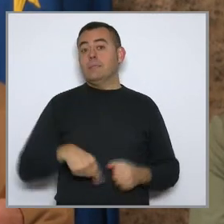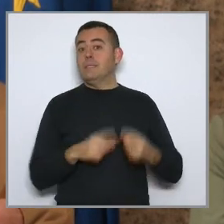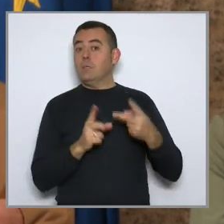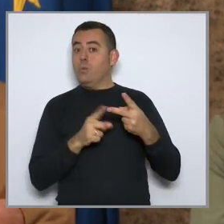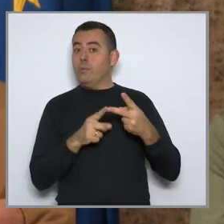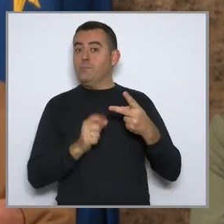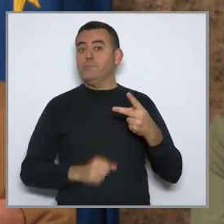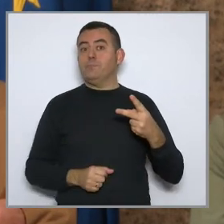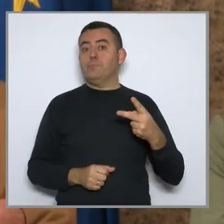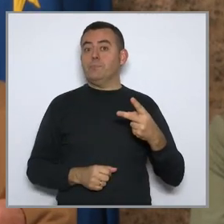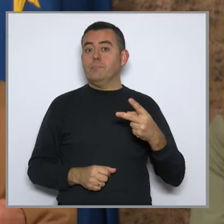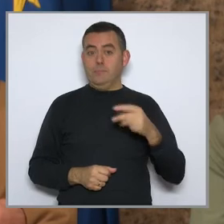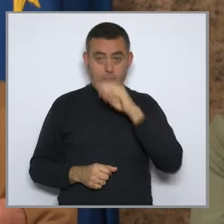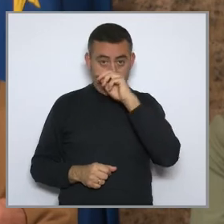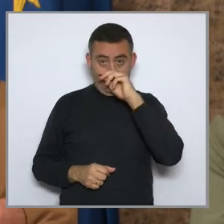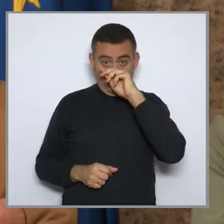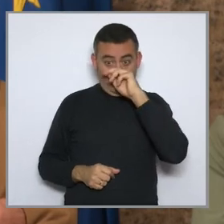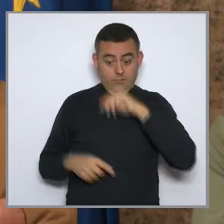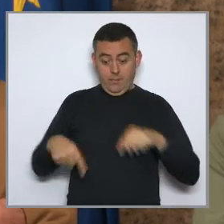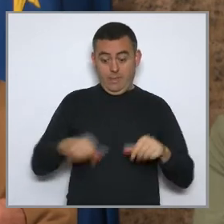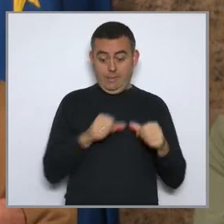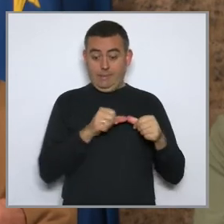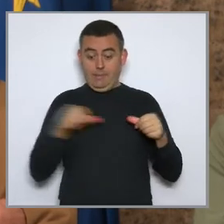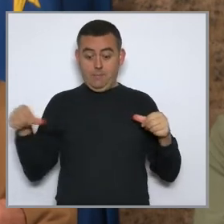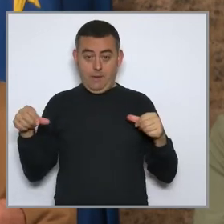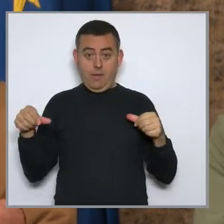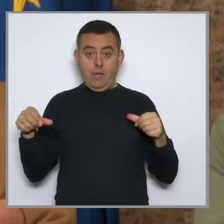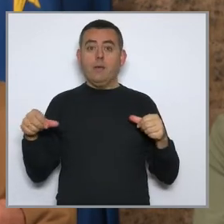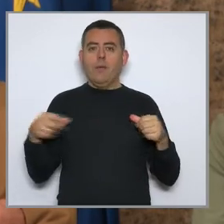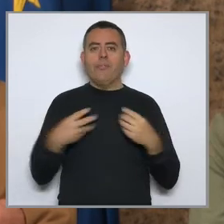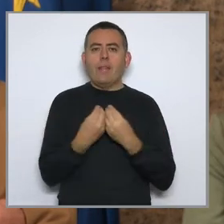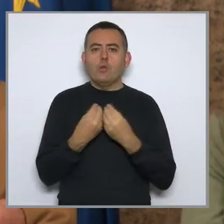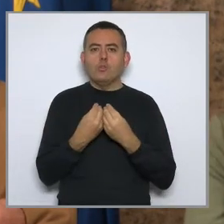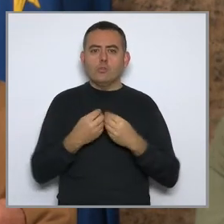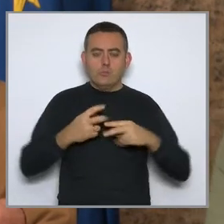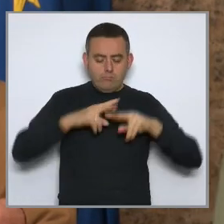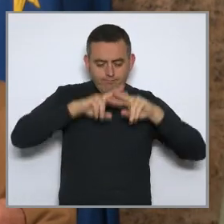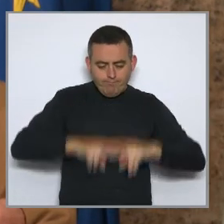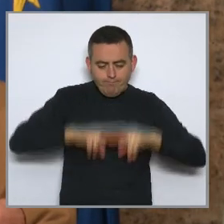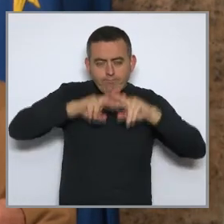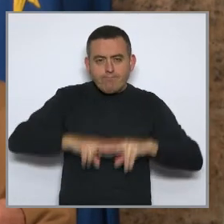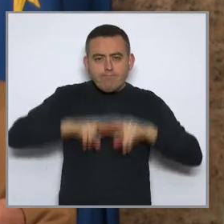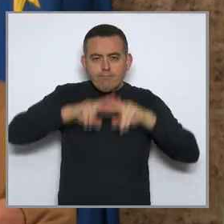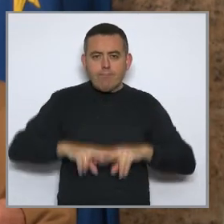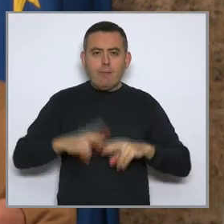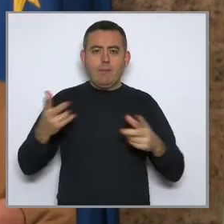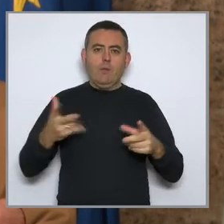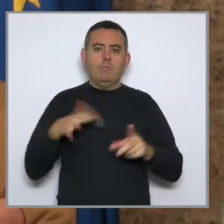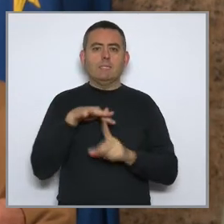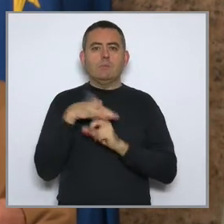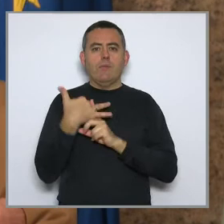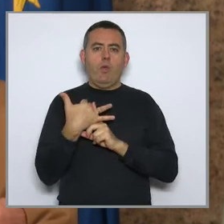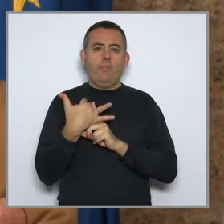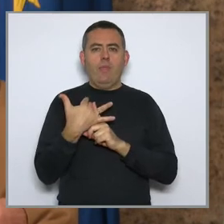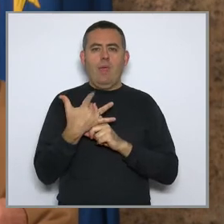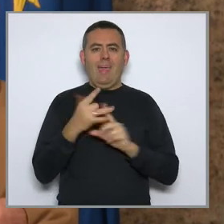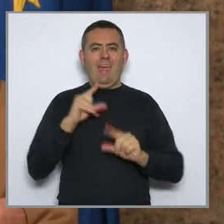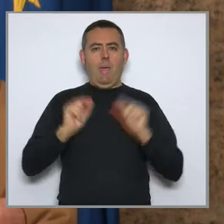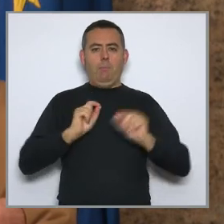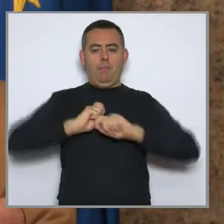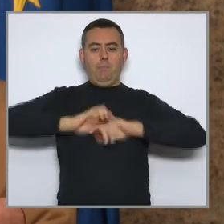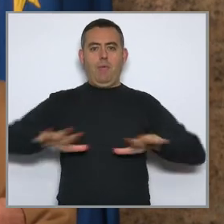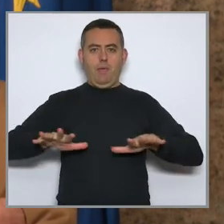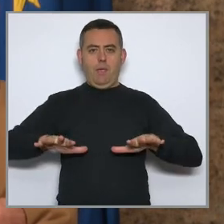nosotros vamos a evaluar durante toda esta semana los datos, la situación epidemiológica que está